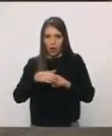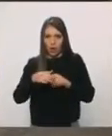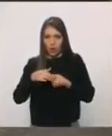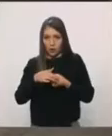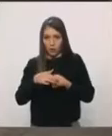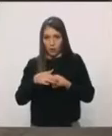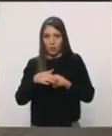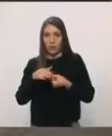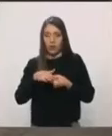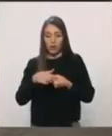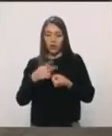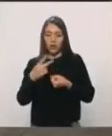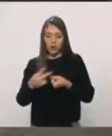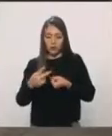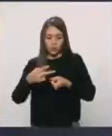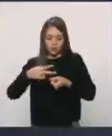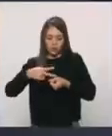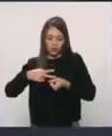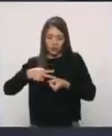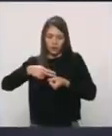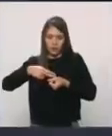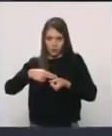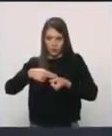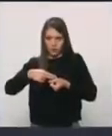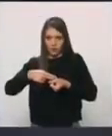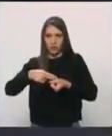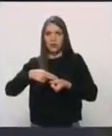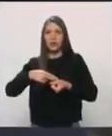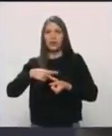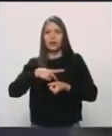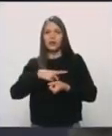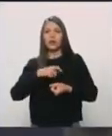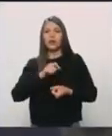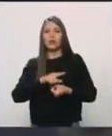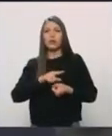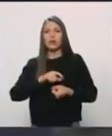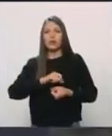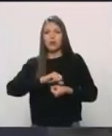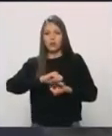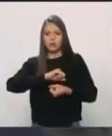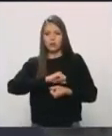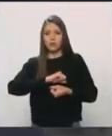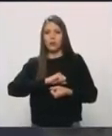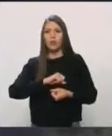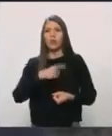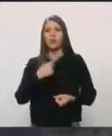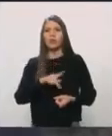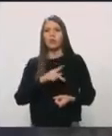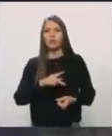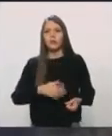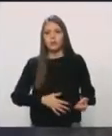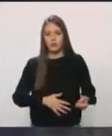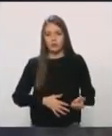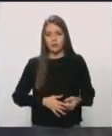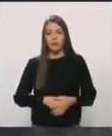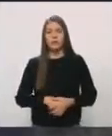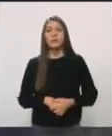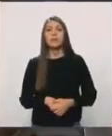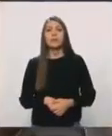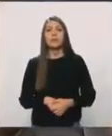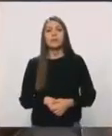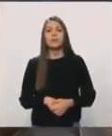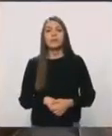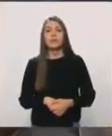por arriba, de tal manera que yo coloque mi puño cerrado en la boca de su estómago, ¿sí? Ahí yo voy a abrazar con mi otra mano y voy